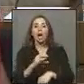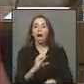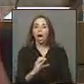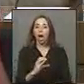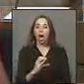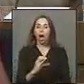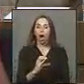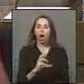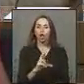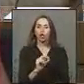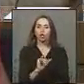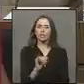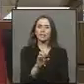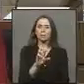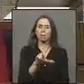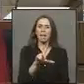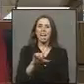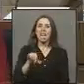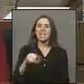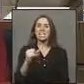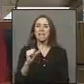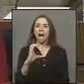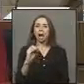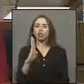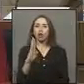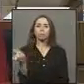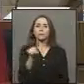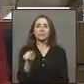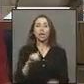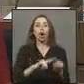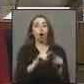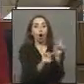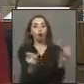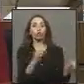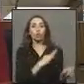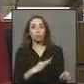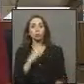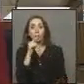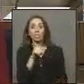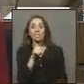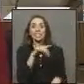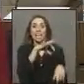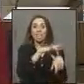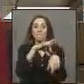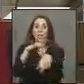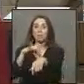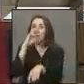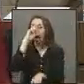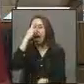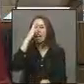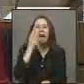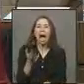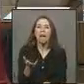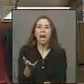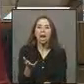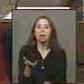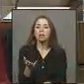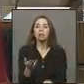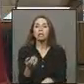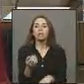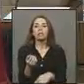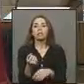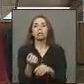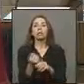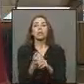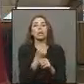Kroesfeld Yakov, así como otras que decían otros diputados, que son realmente enfermedades raras y que no tienen ninguna